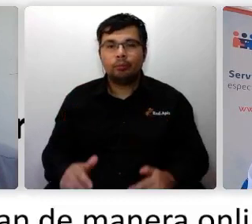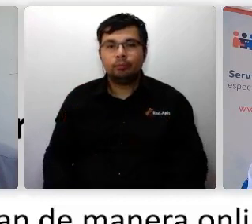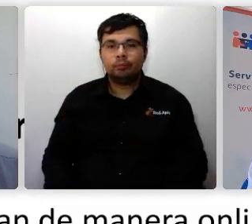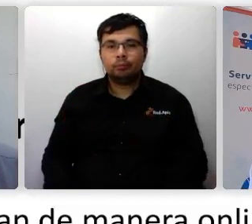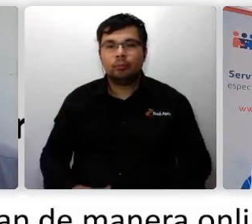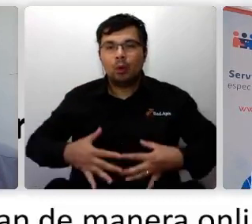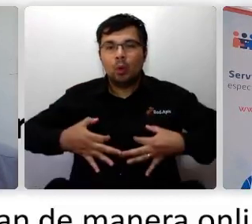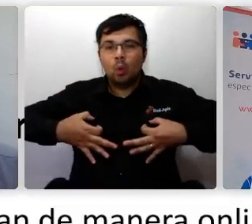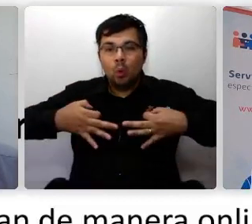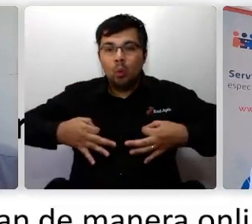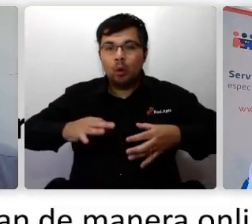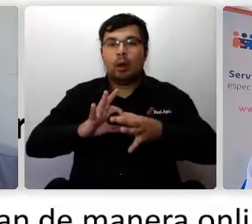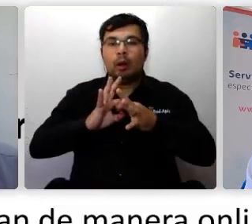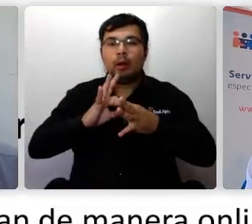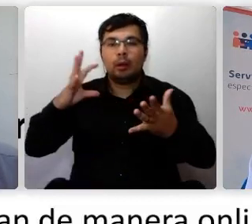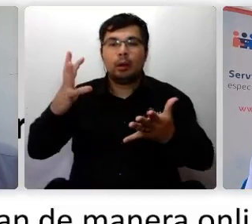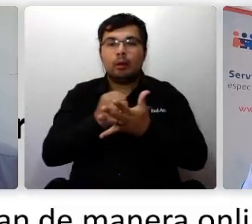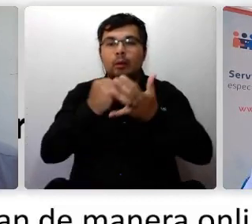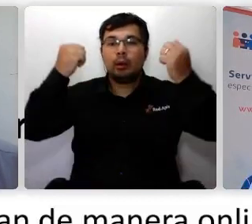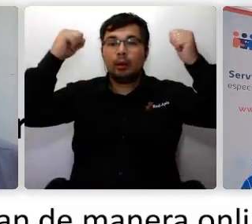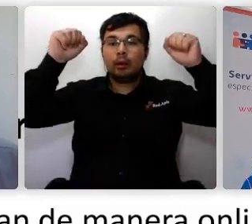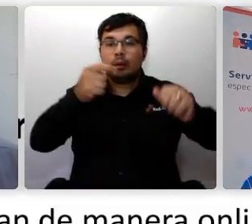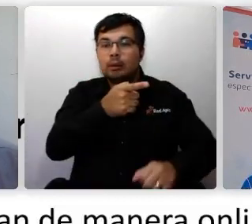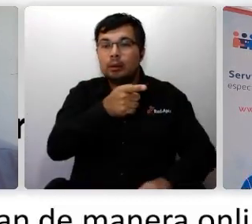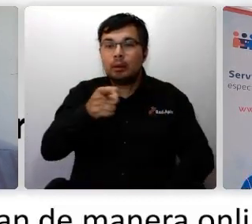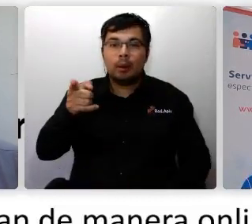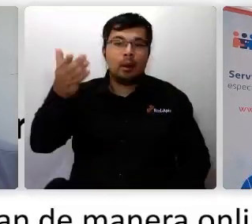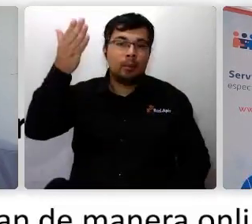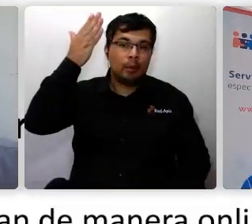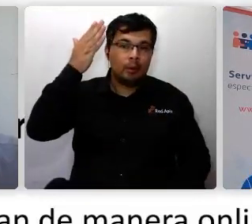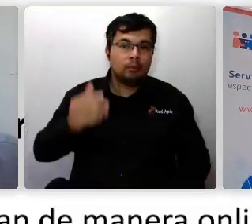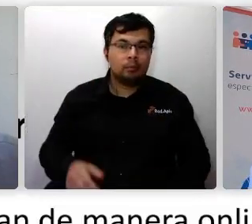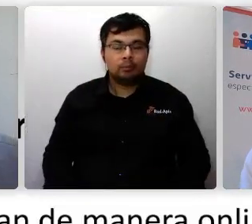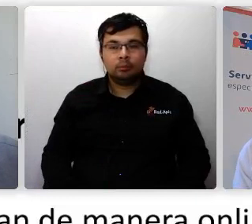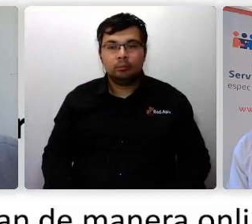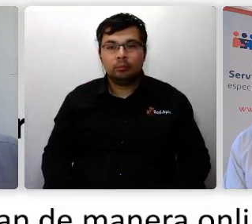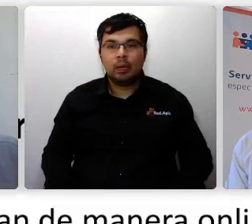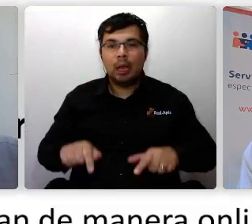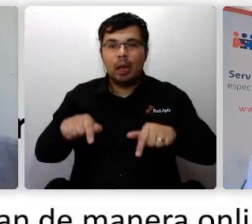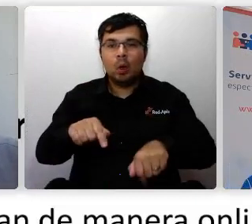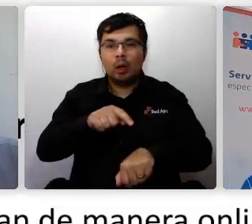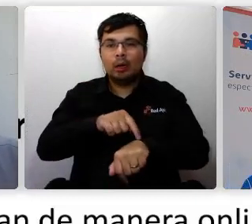y gracias al éxito que tuvimos la semana pasada... Nuestro tiempo está aumentando.